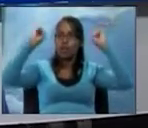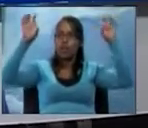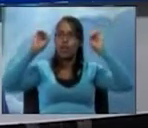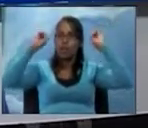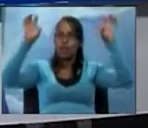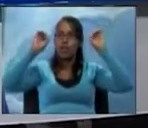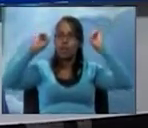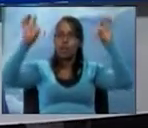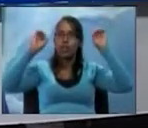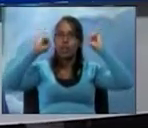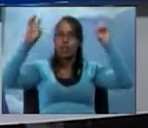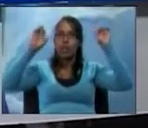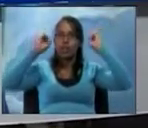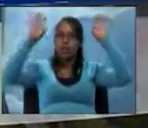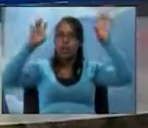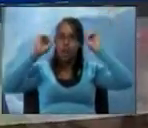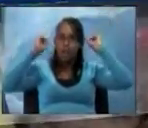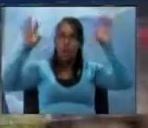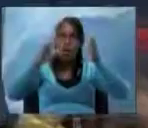¡Gloria a